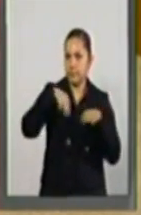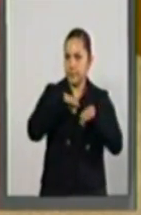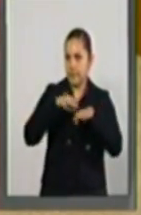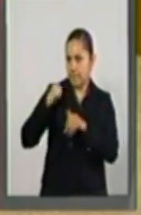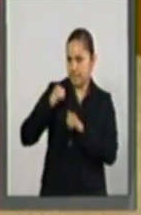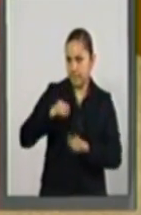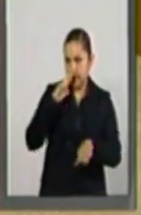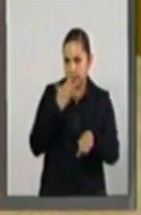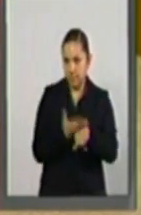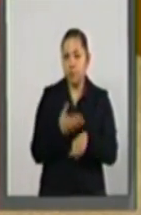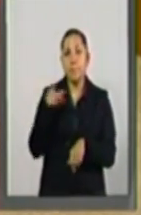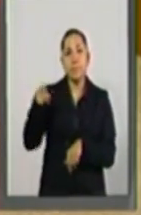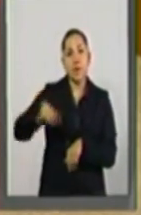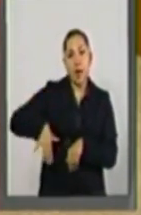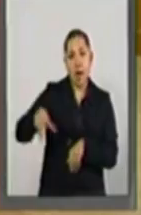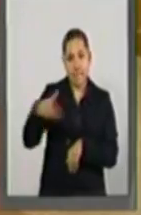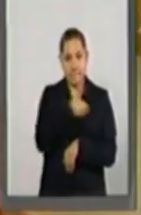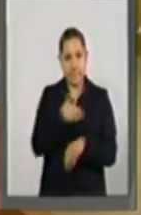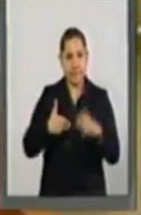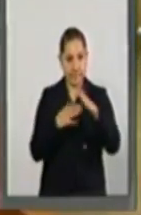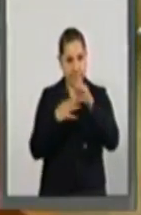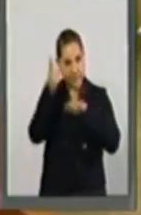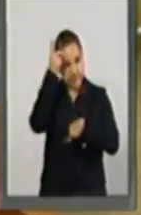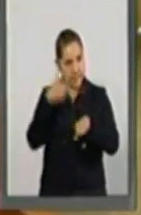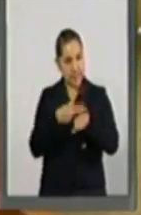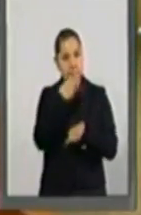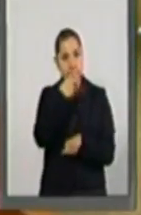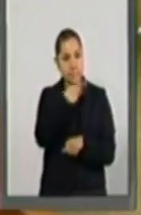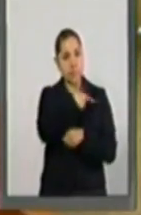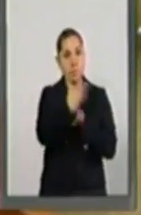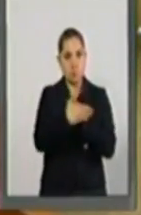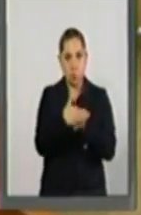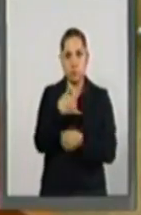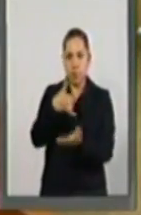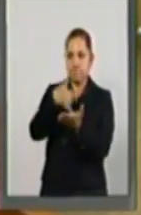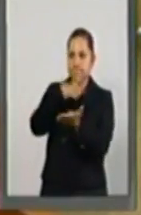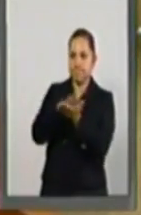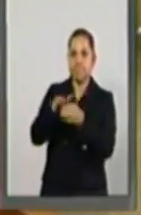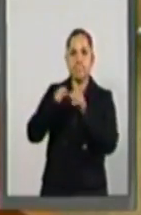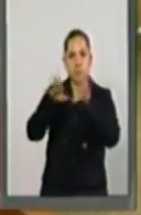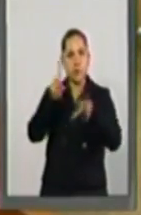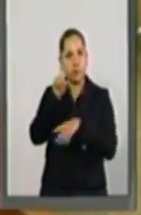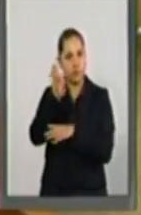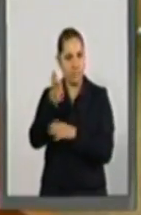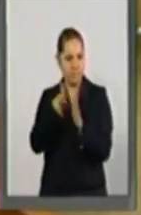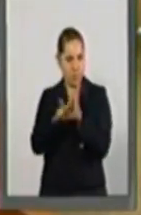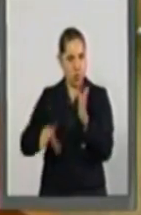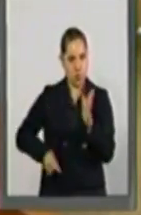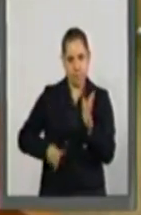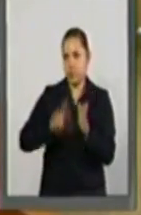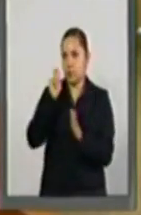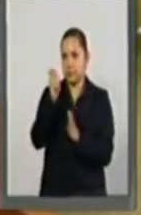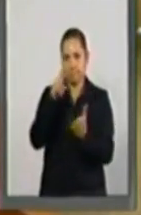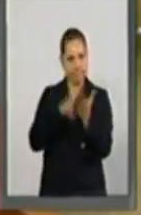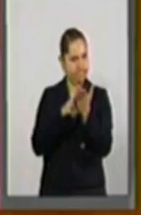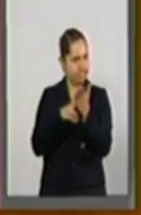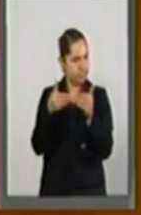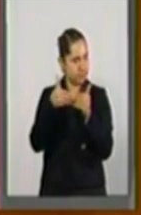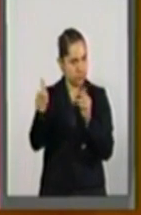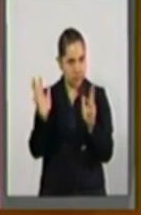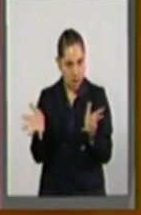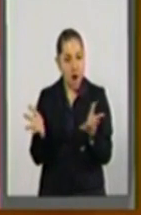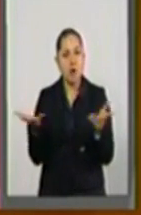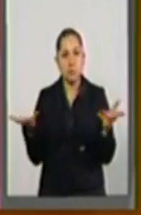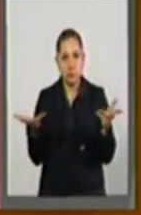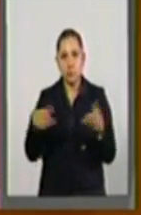mencionó el presidente de la mesa directiva. Nuestro país ha tenido una importante tradición en la comunidad de naciones